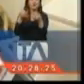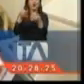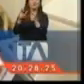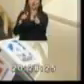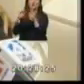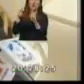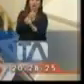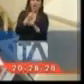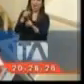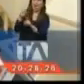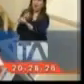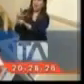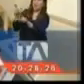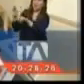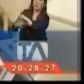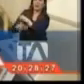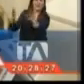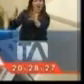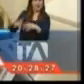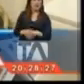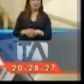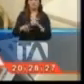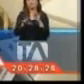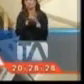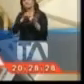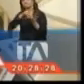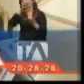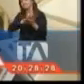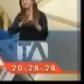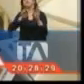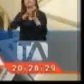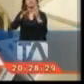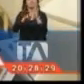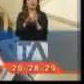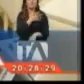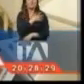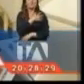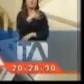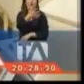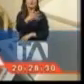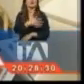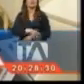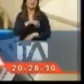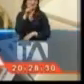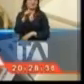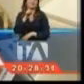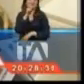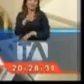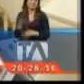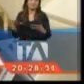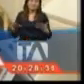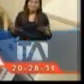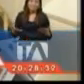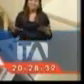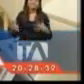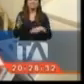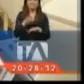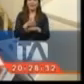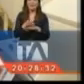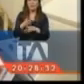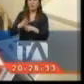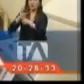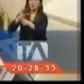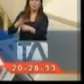Con esta ley y con la aplicación del reglamento estamos fortaleciendo lo que nos faltaba. Es decir, había medidas